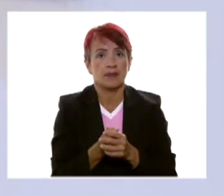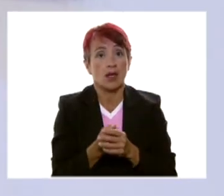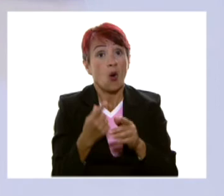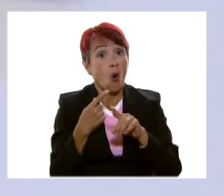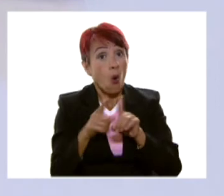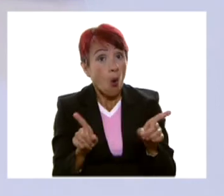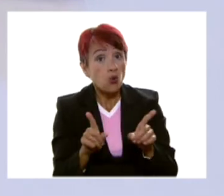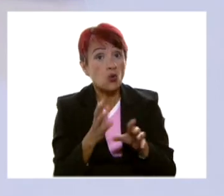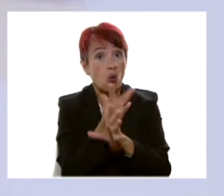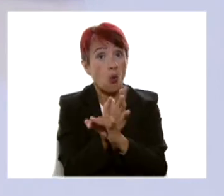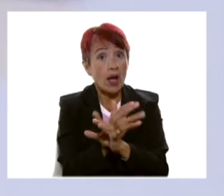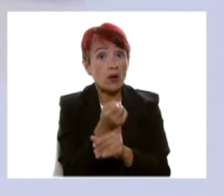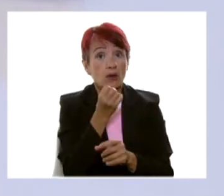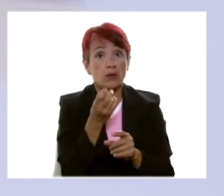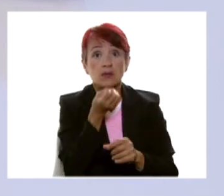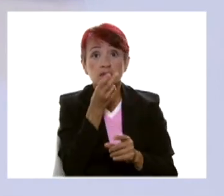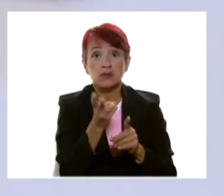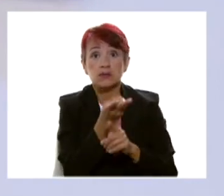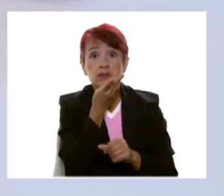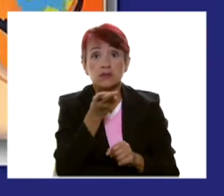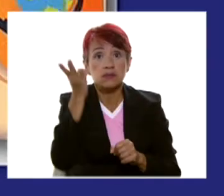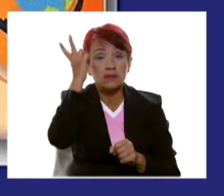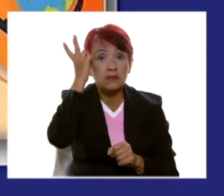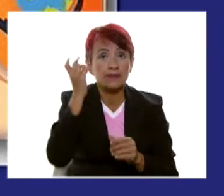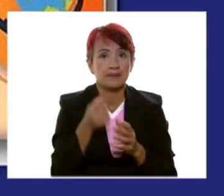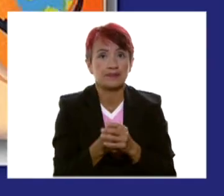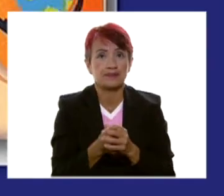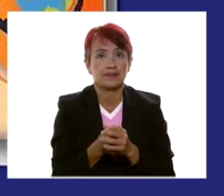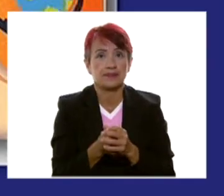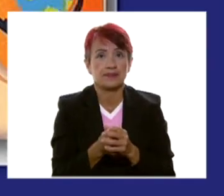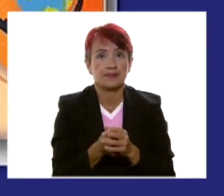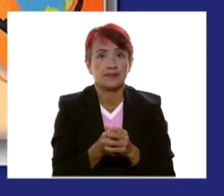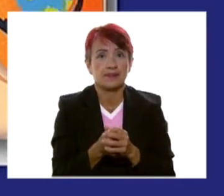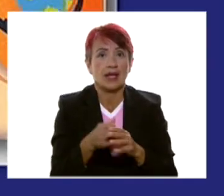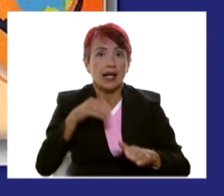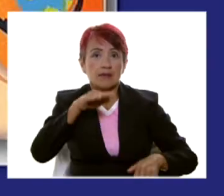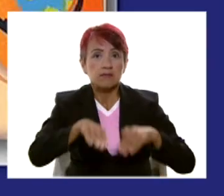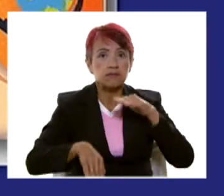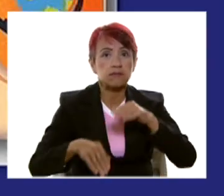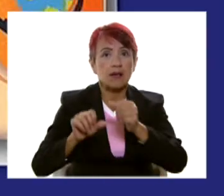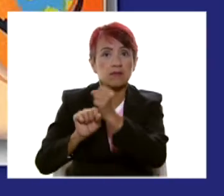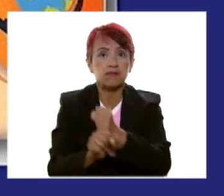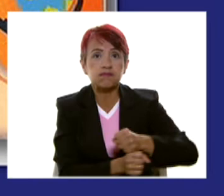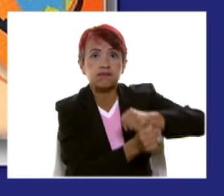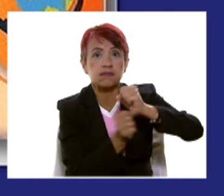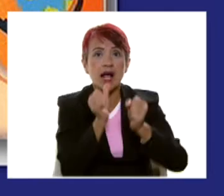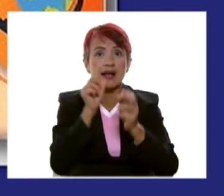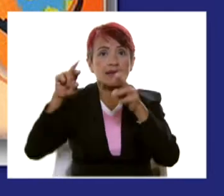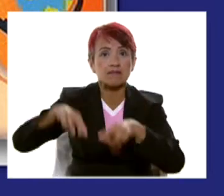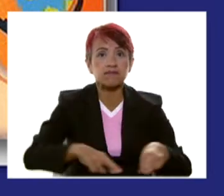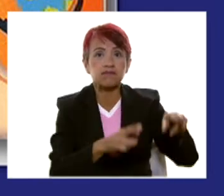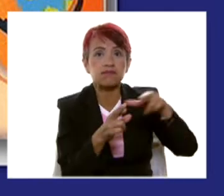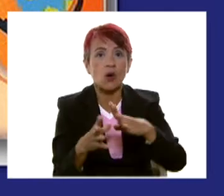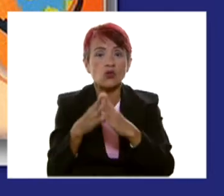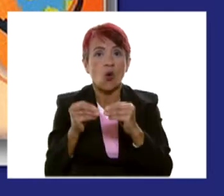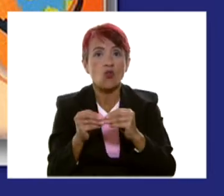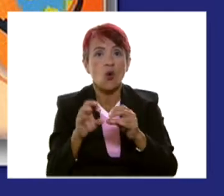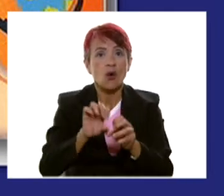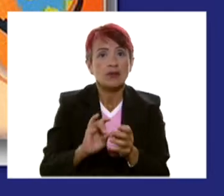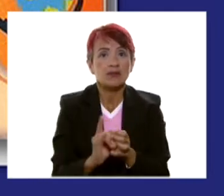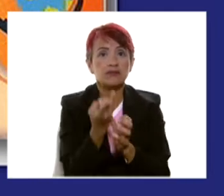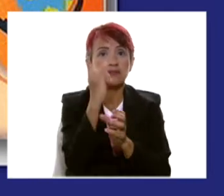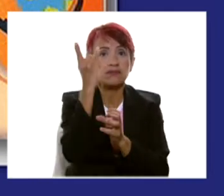Otros juegos de deportes indígenas están el canotaje, la natación a aguas abiertas, el palo encebado, la